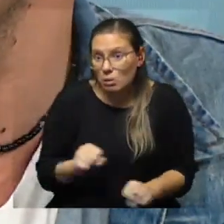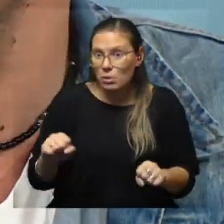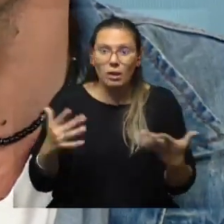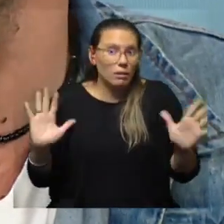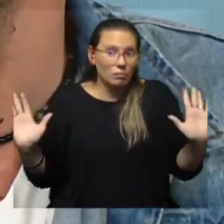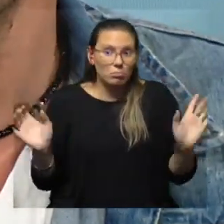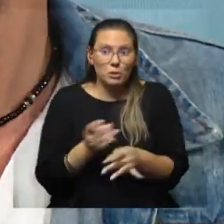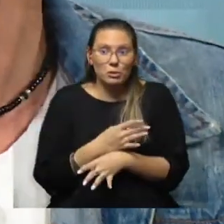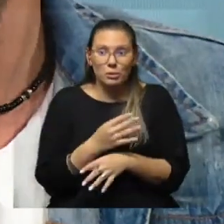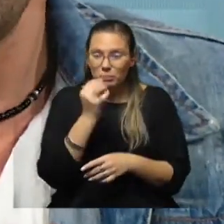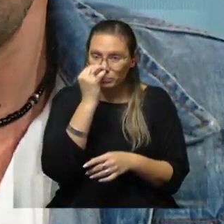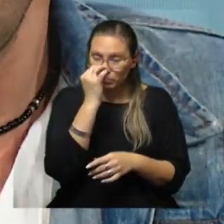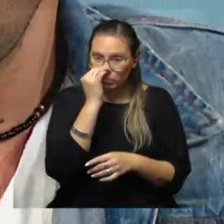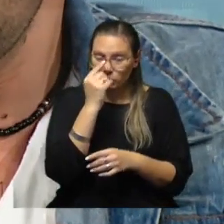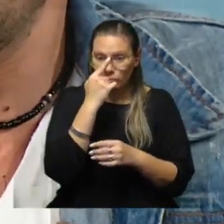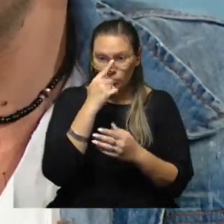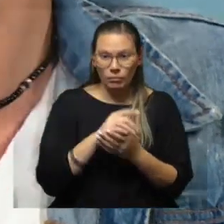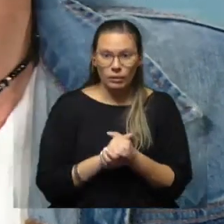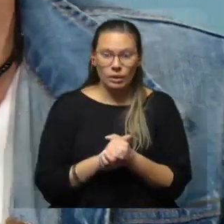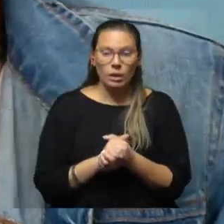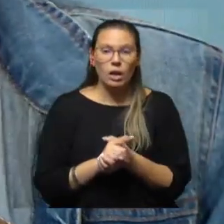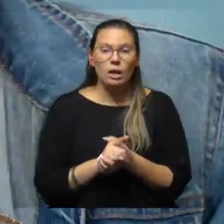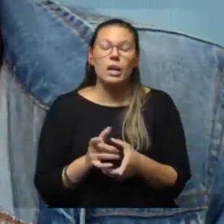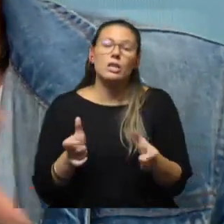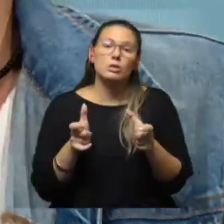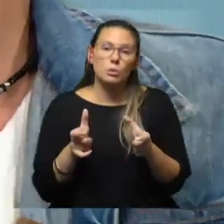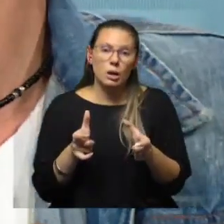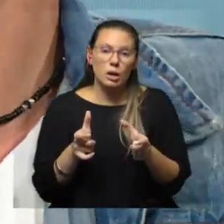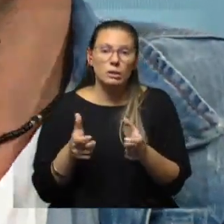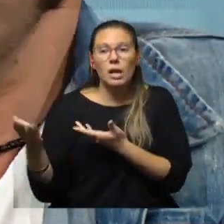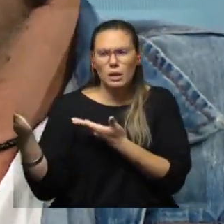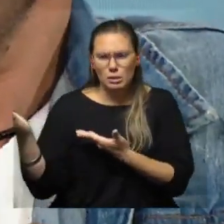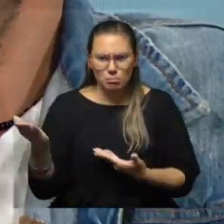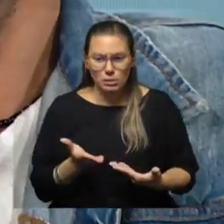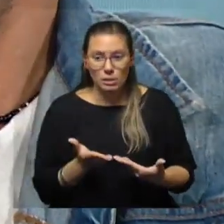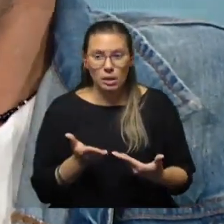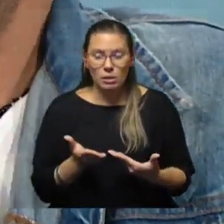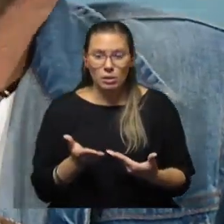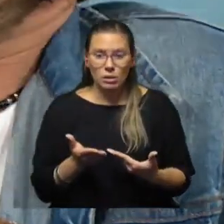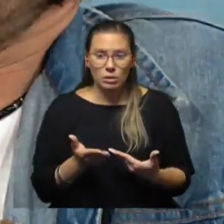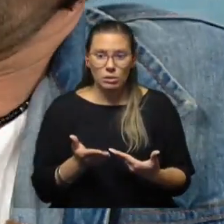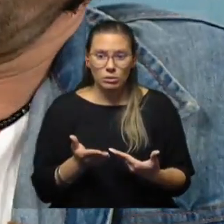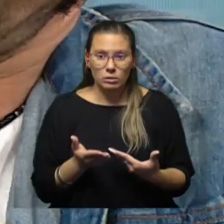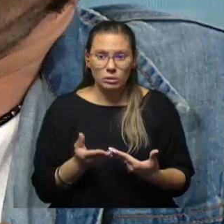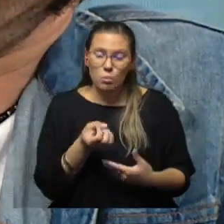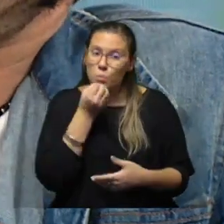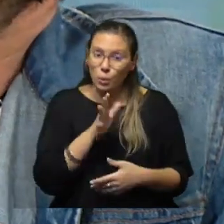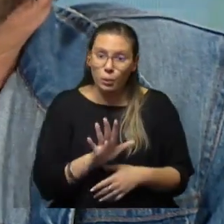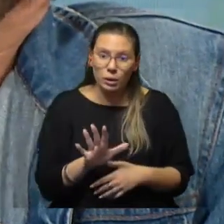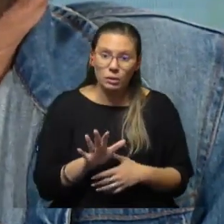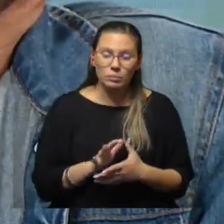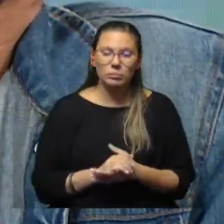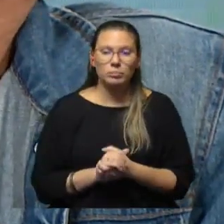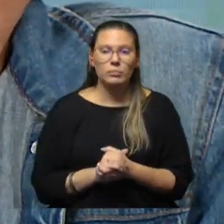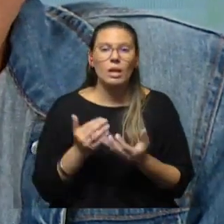perfecto. Y ahí se dio todo. Y tenemos la fortuna de tener todos estos invitados que son de lujo, ¿no? ¿Y cómo